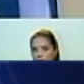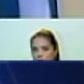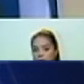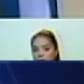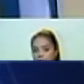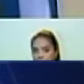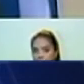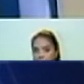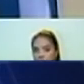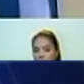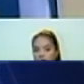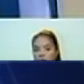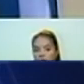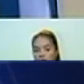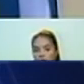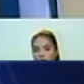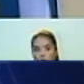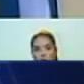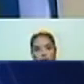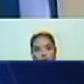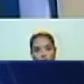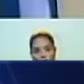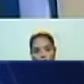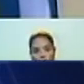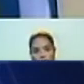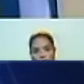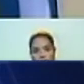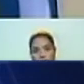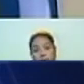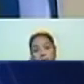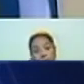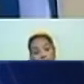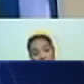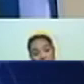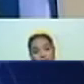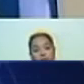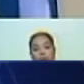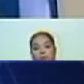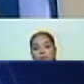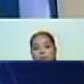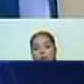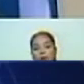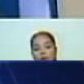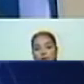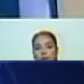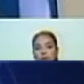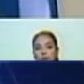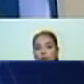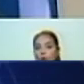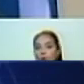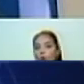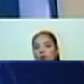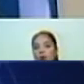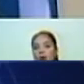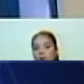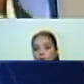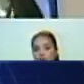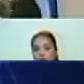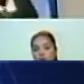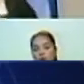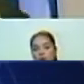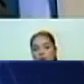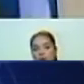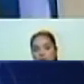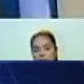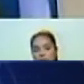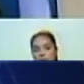aperturó sobre una presunción de delitos contra la corrupción